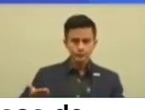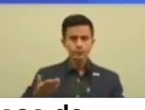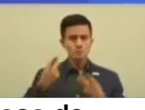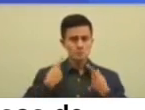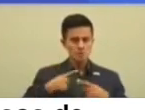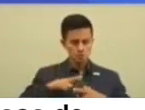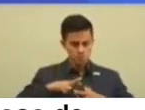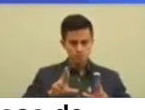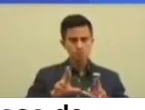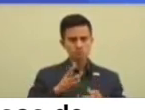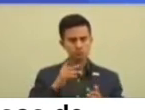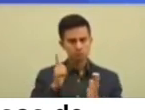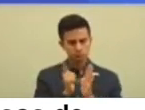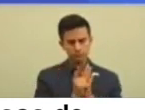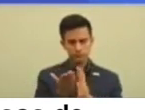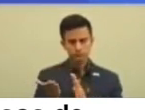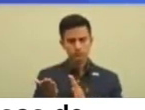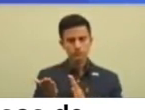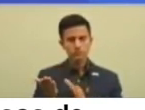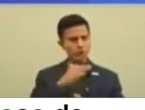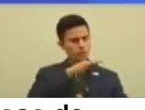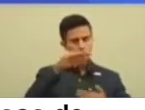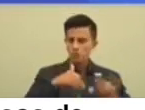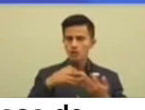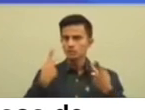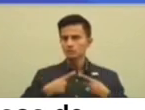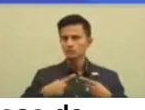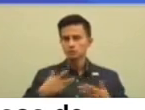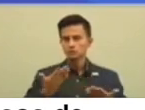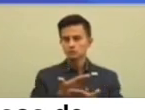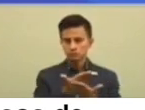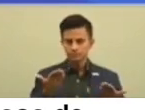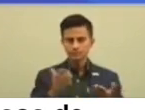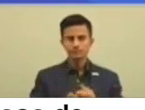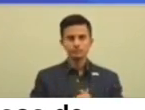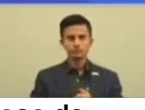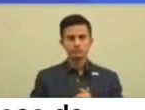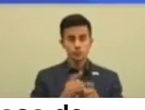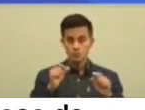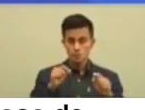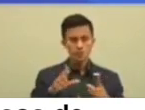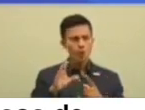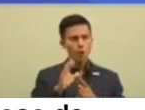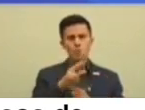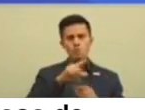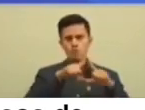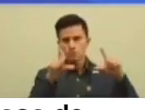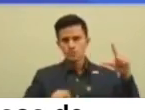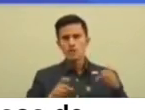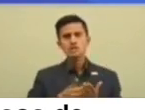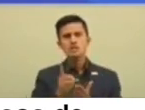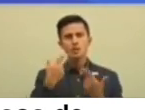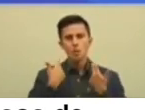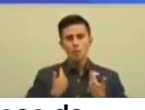quienes estamos llevando a cabo el presente acto. Así como a la Comisión Nacional de Derechos Humanos, agradezco también a los